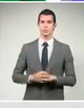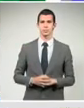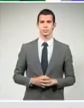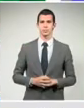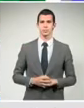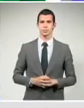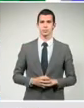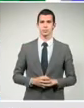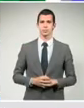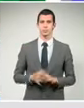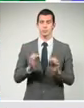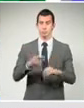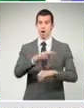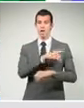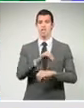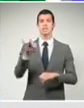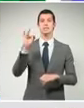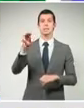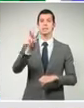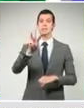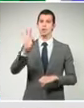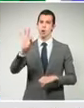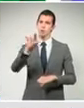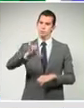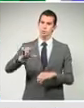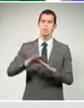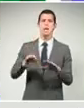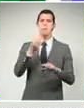el 93,2%,